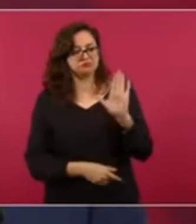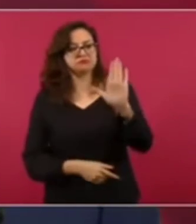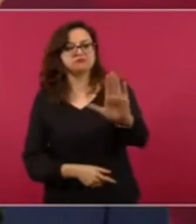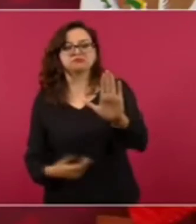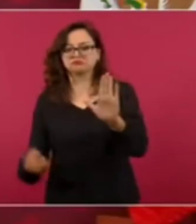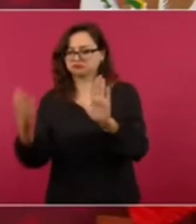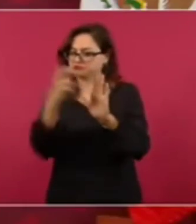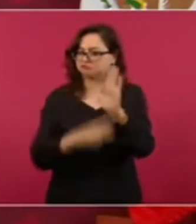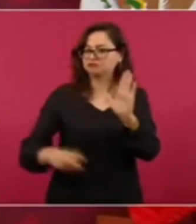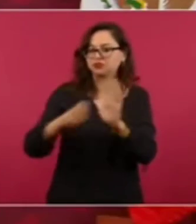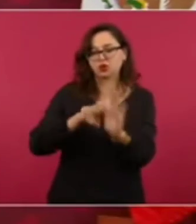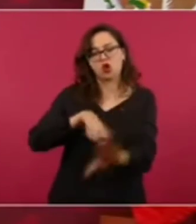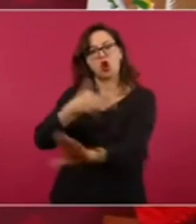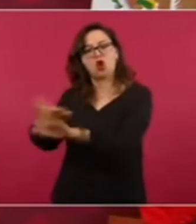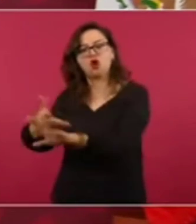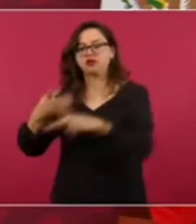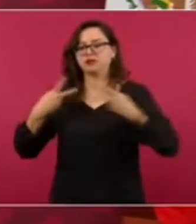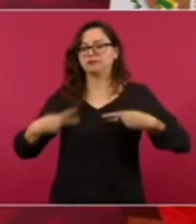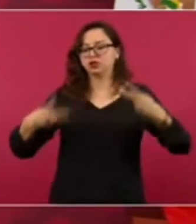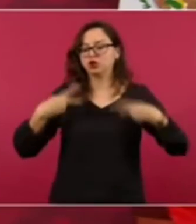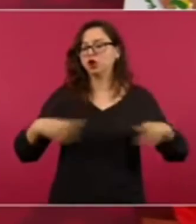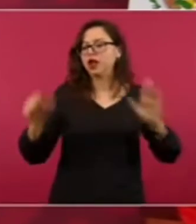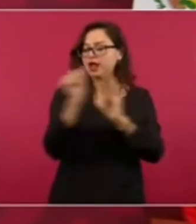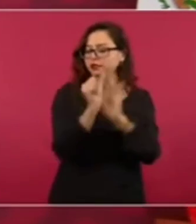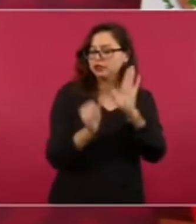la reforma al artículo 123,